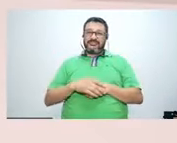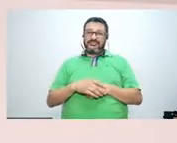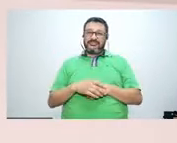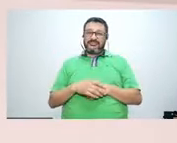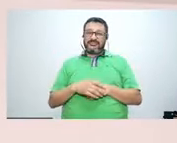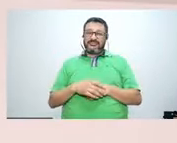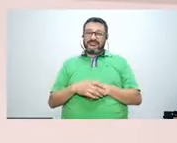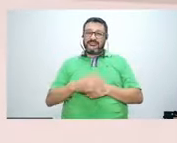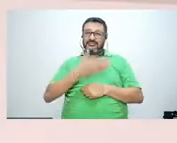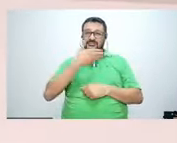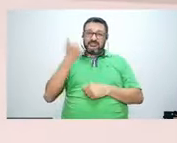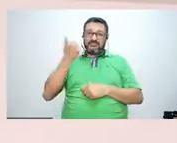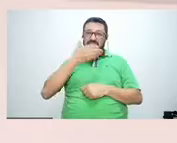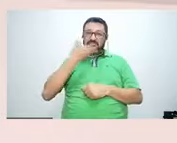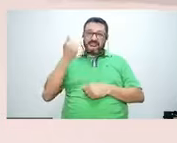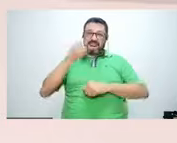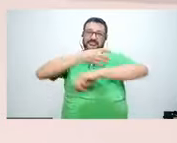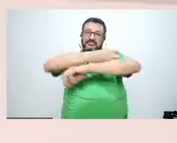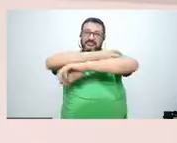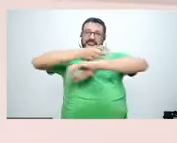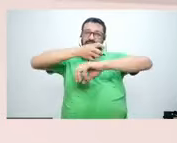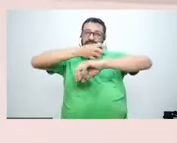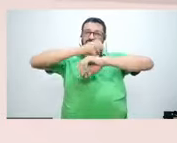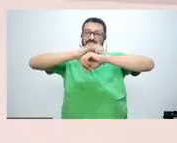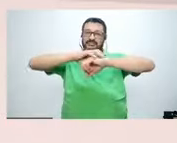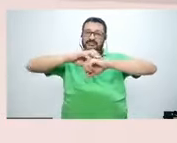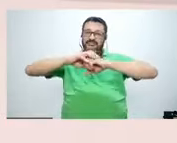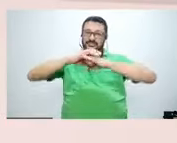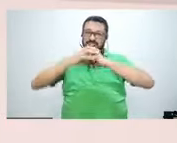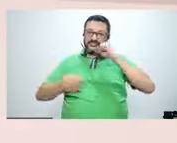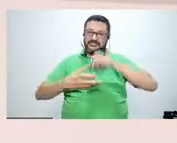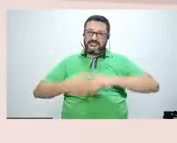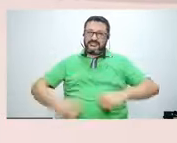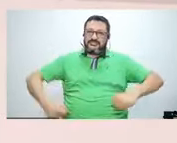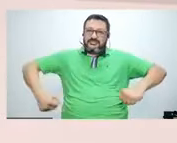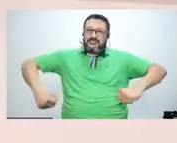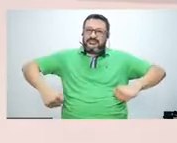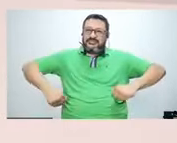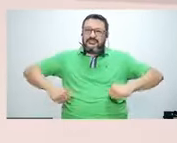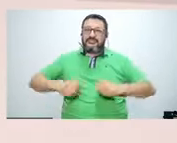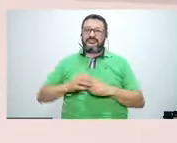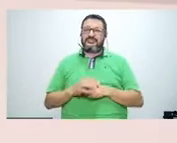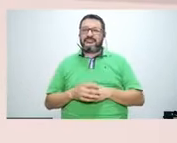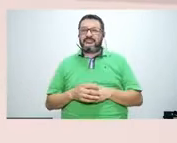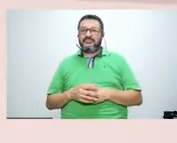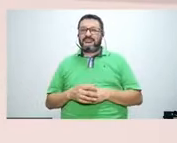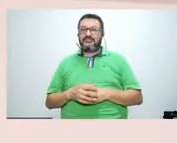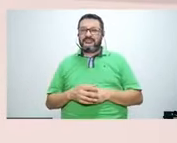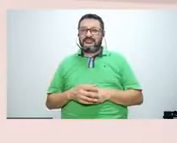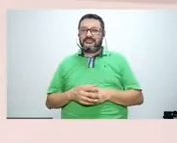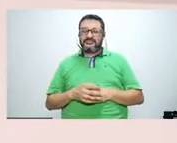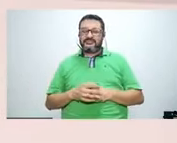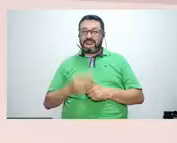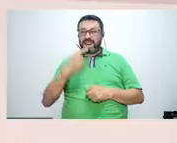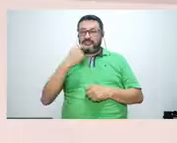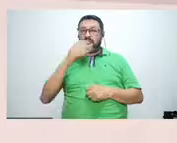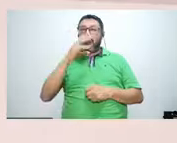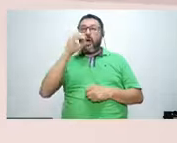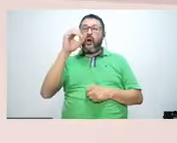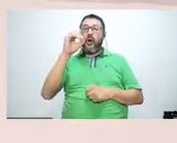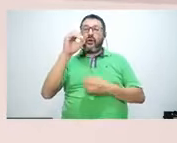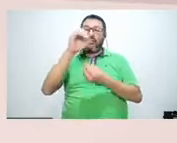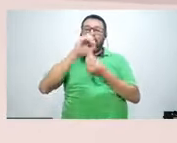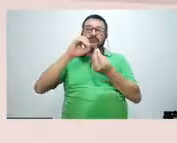mejor, tienen más fuerza, más potencia, crecen más, sus músculos son más fuertes, más grandes, y en femenino